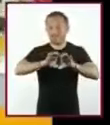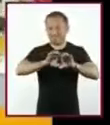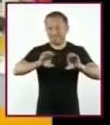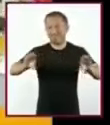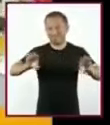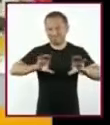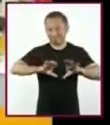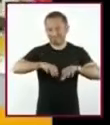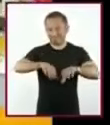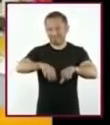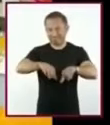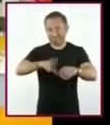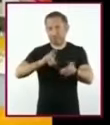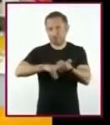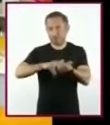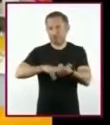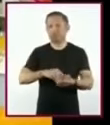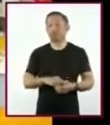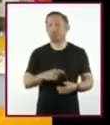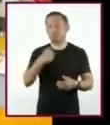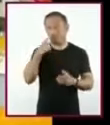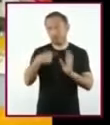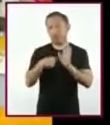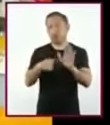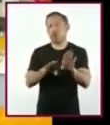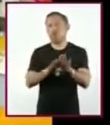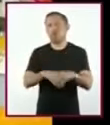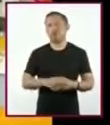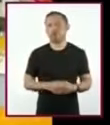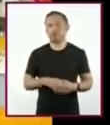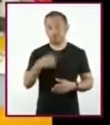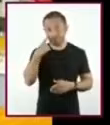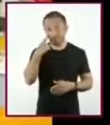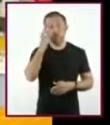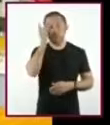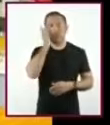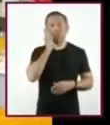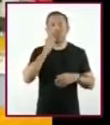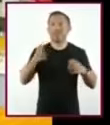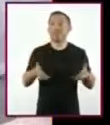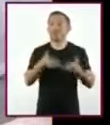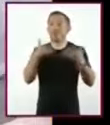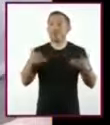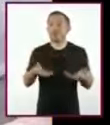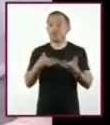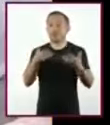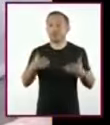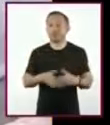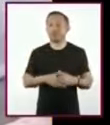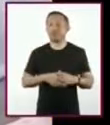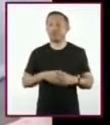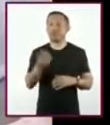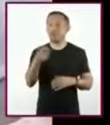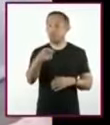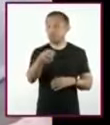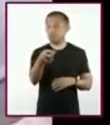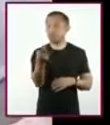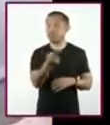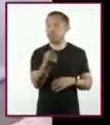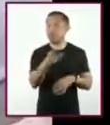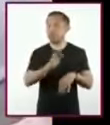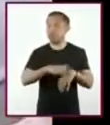instante vamos a probar cómo usarlo. Miren, lechuga. Necesitas empezar a comer mucho